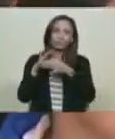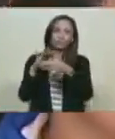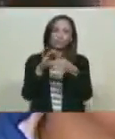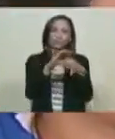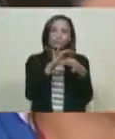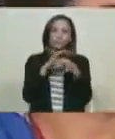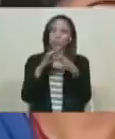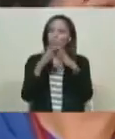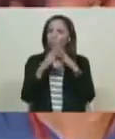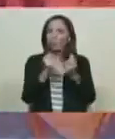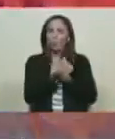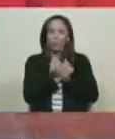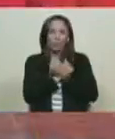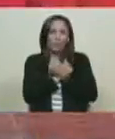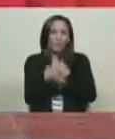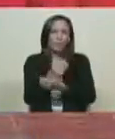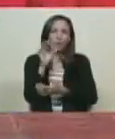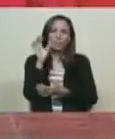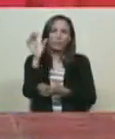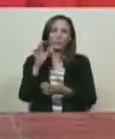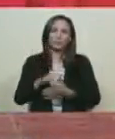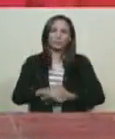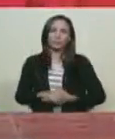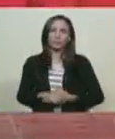los que amamos la patria.